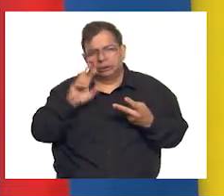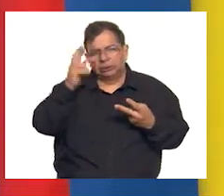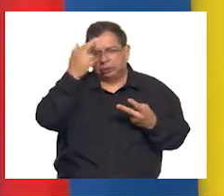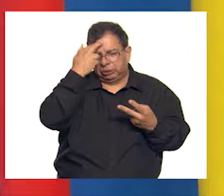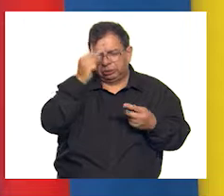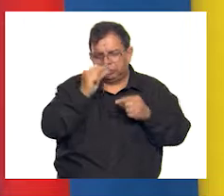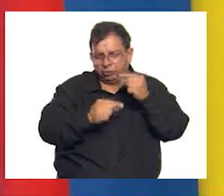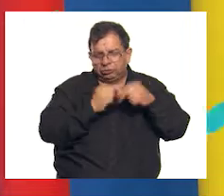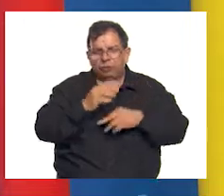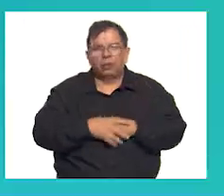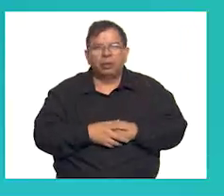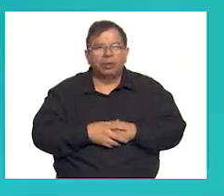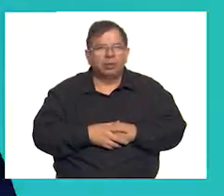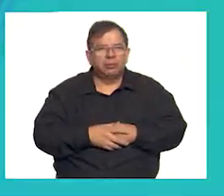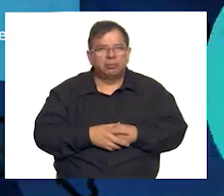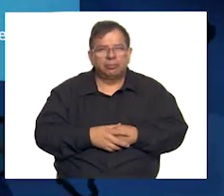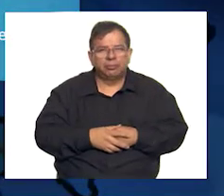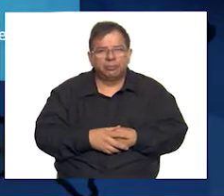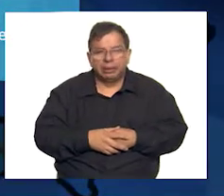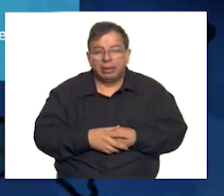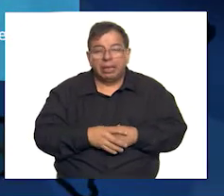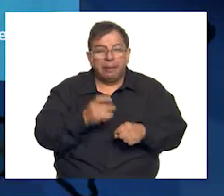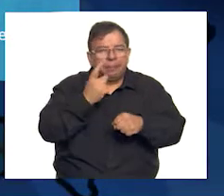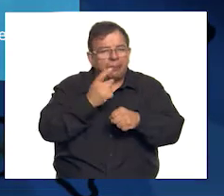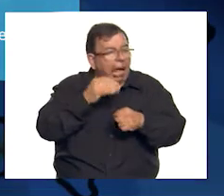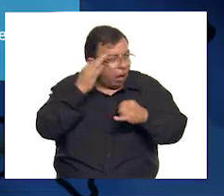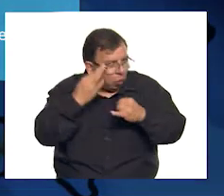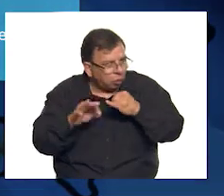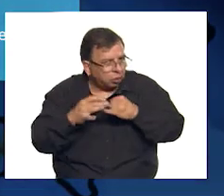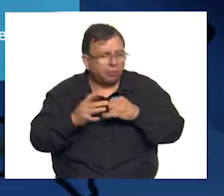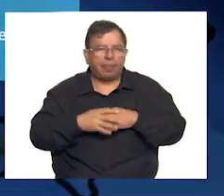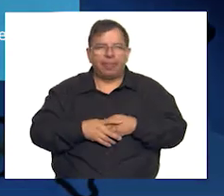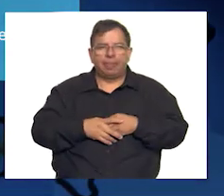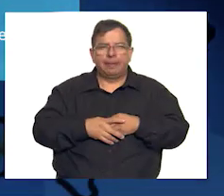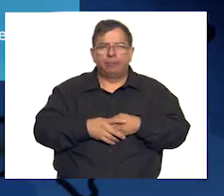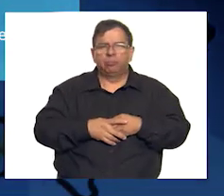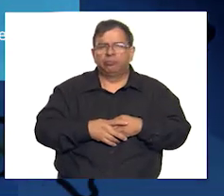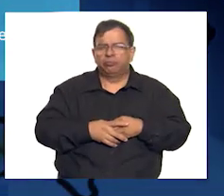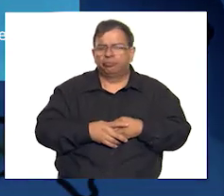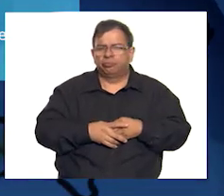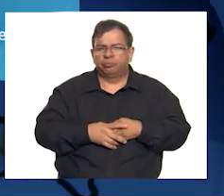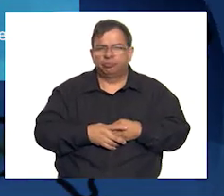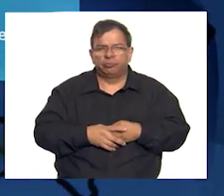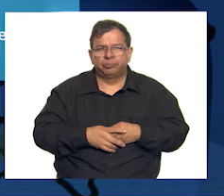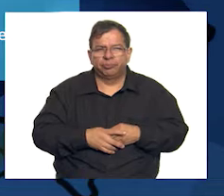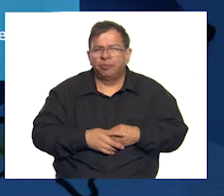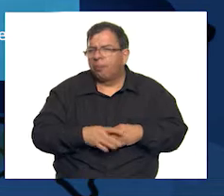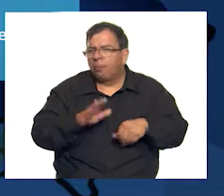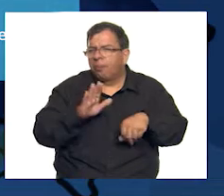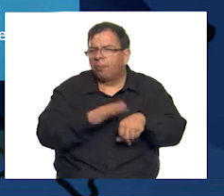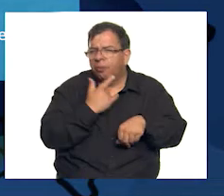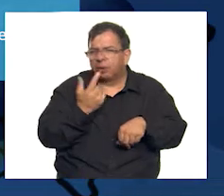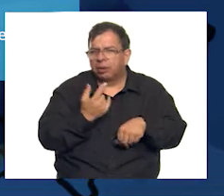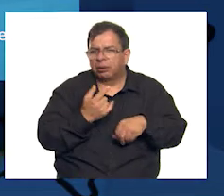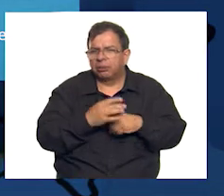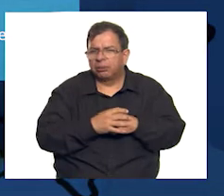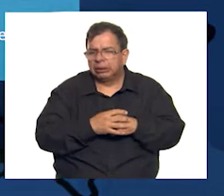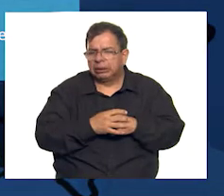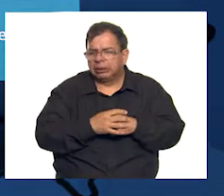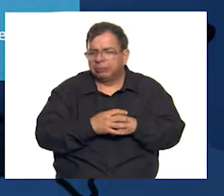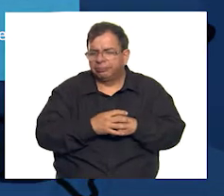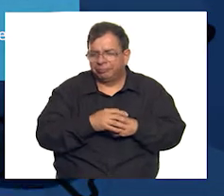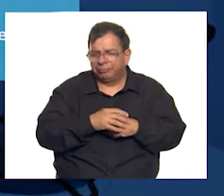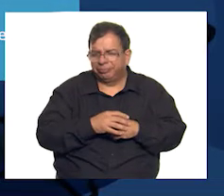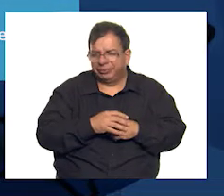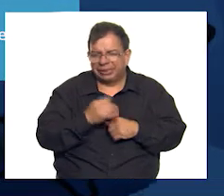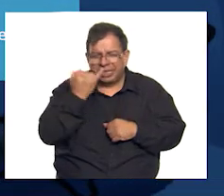recordar poco a poco. El último punto, dice donde respondo el por qué elegí esta